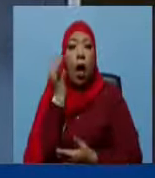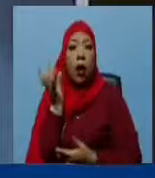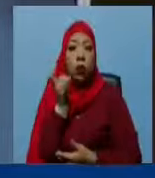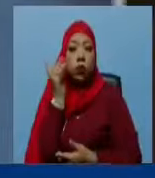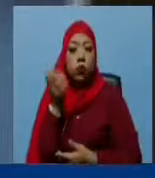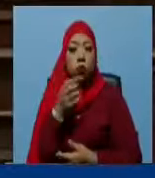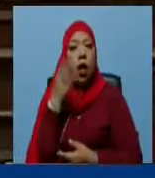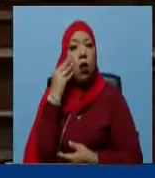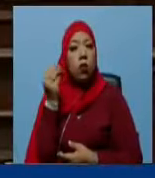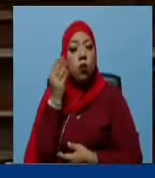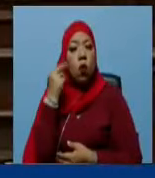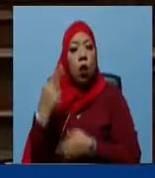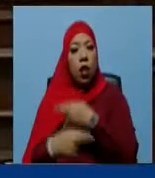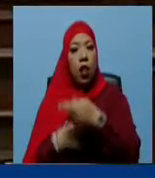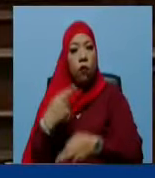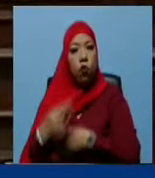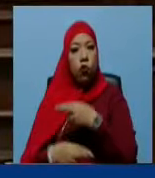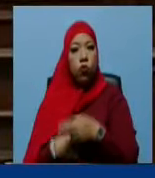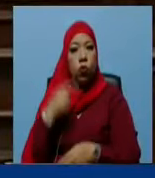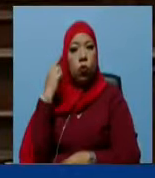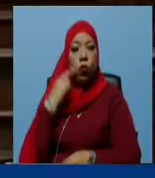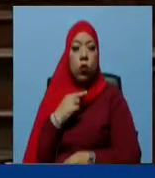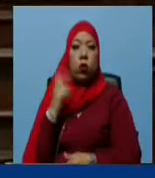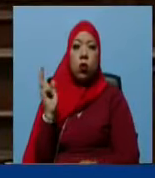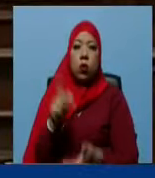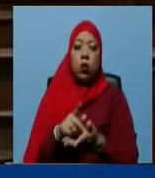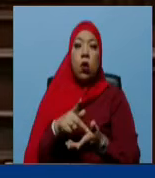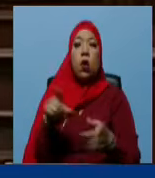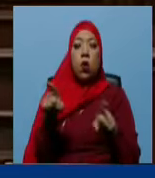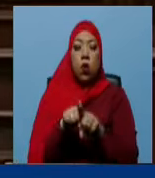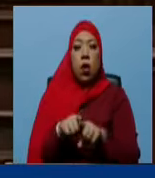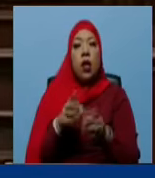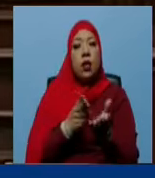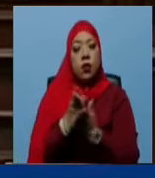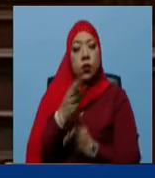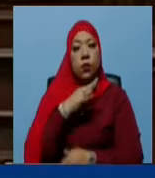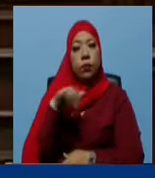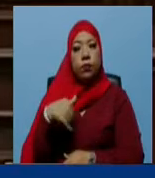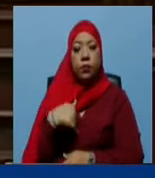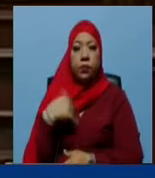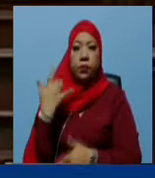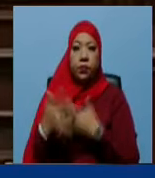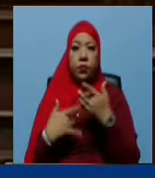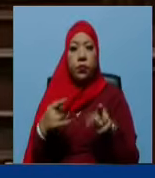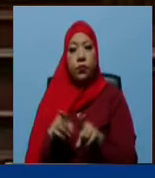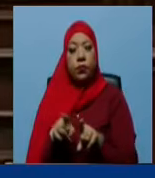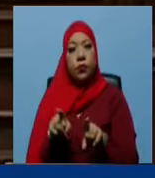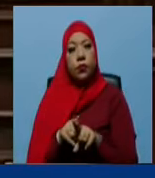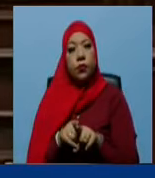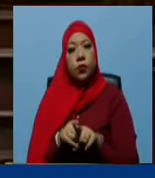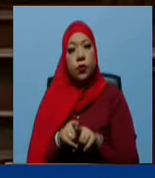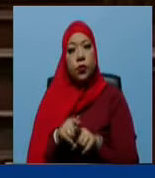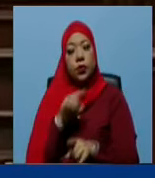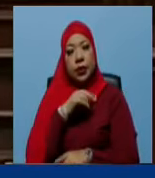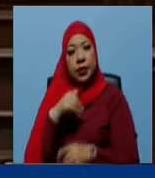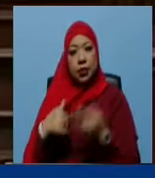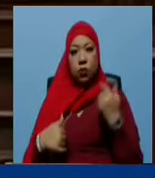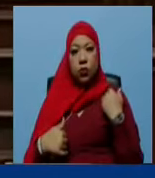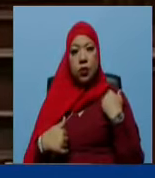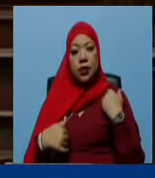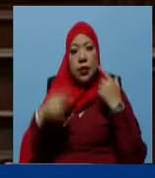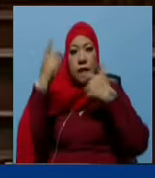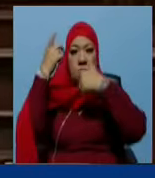en la experiencia de la Revolución Bolivariana, que es, ha sido y será coherente con el legado de